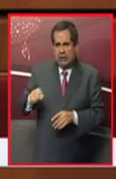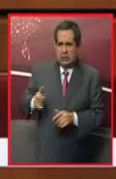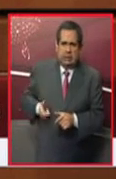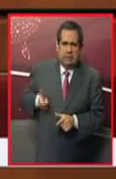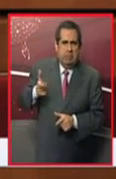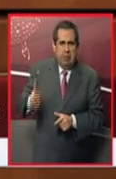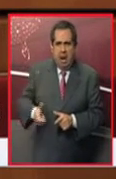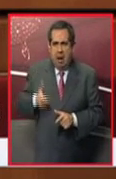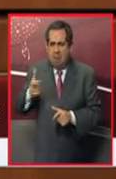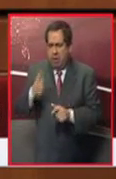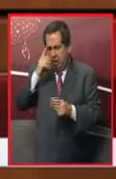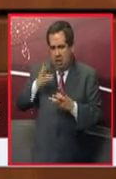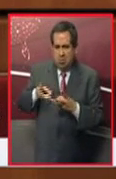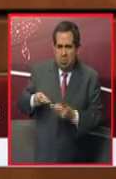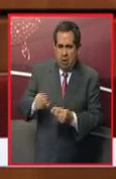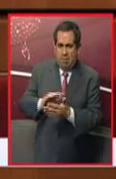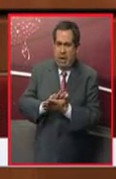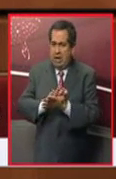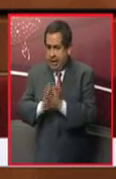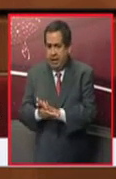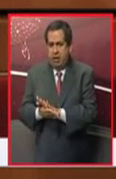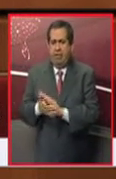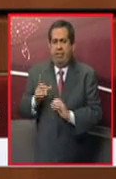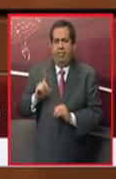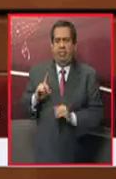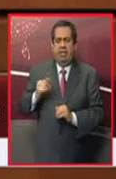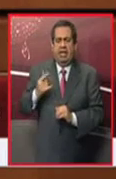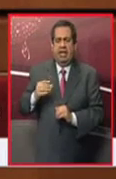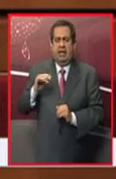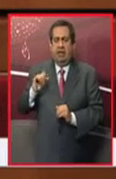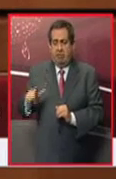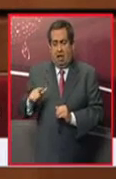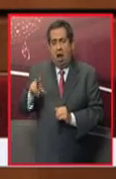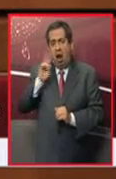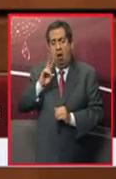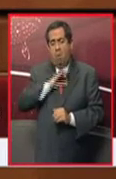inversiones necesarias y puedan transitar a la